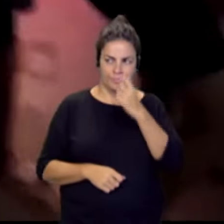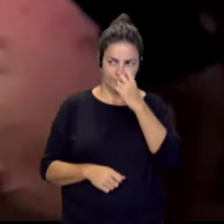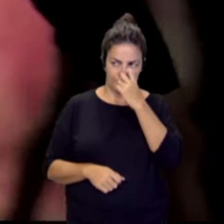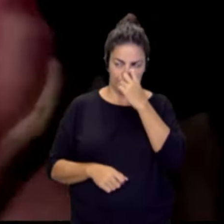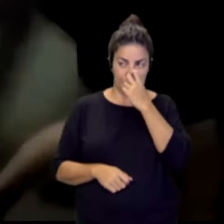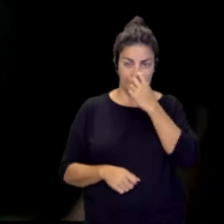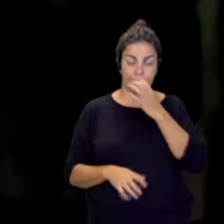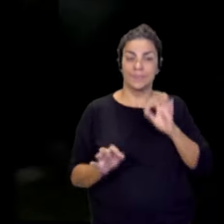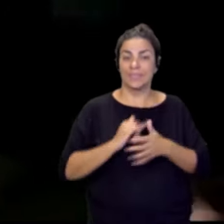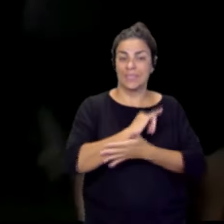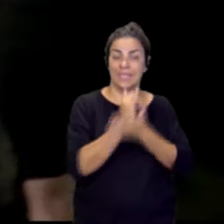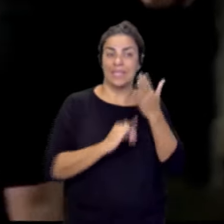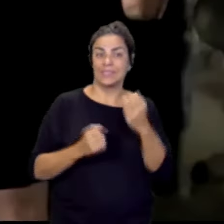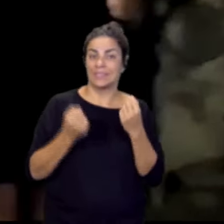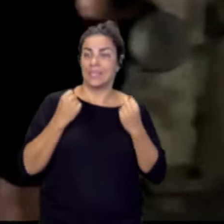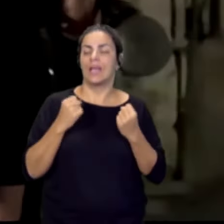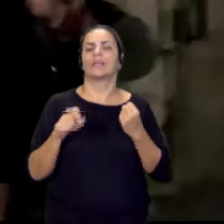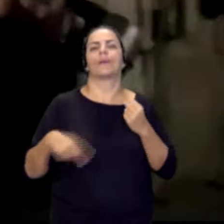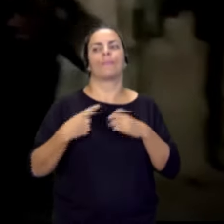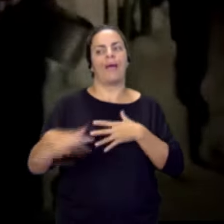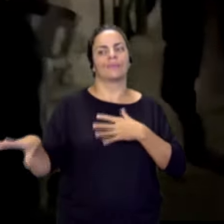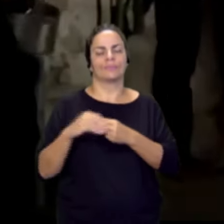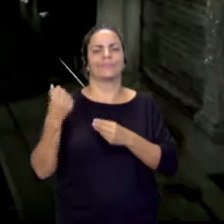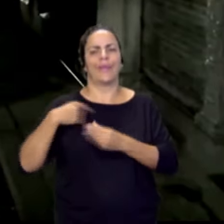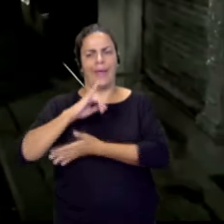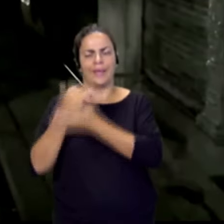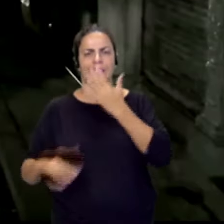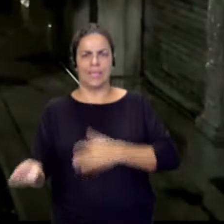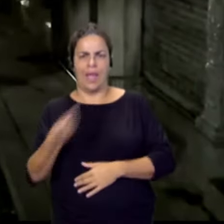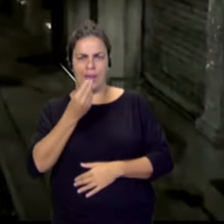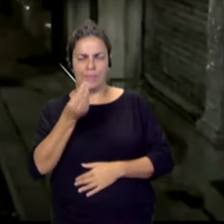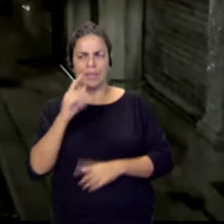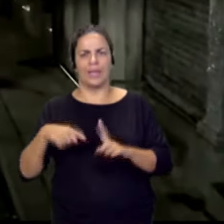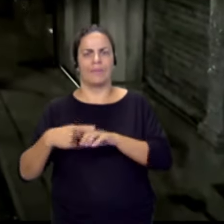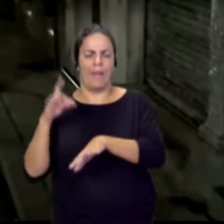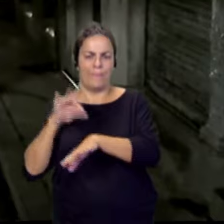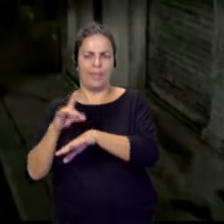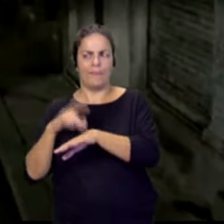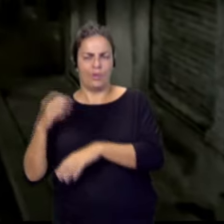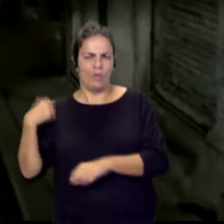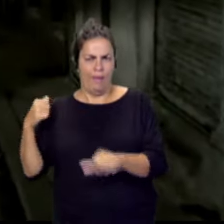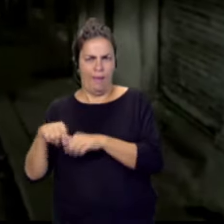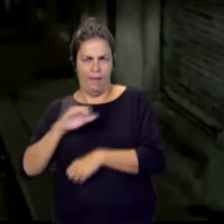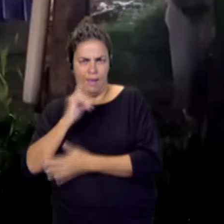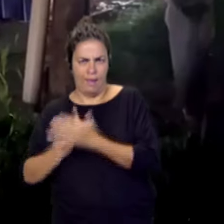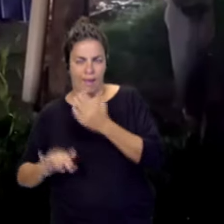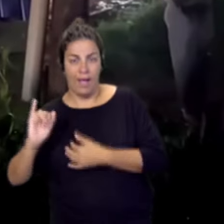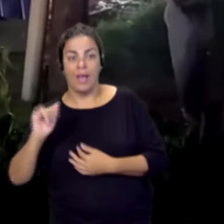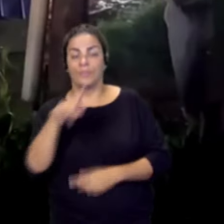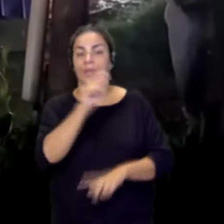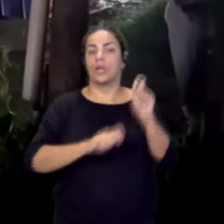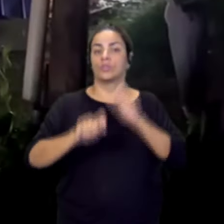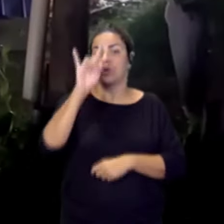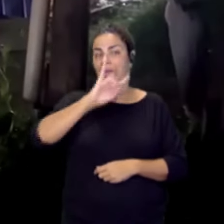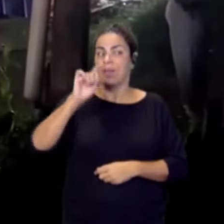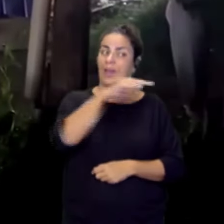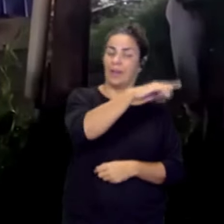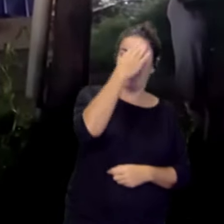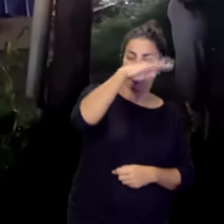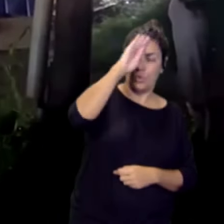La crisis energética se une a la ya existente crisis alimentaria y de medicamentos. Según la Asociación Canaria de Cuba, Leonor